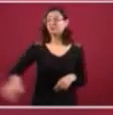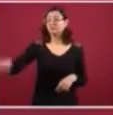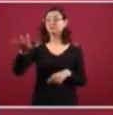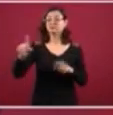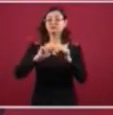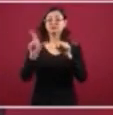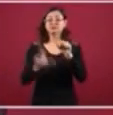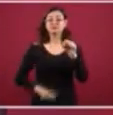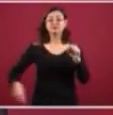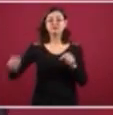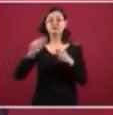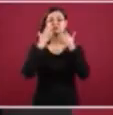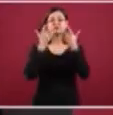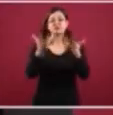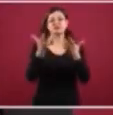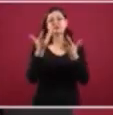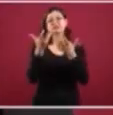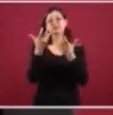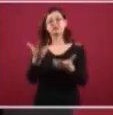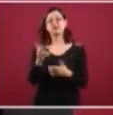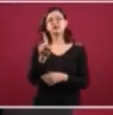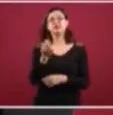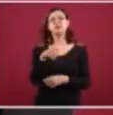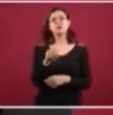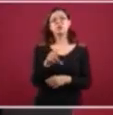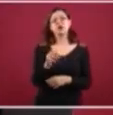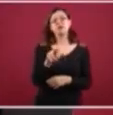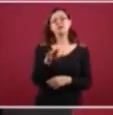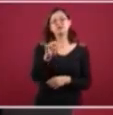queremos la democracia,